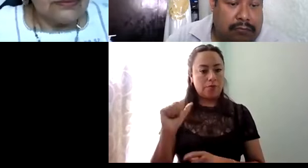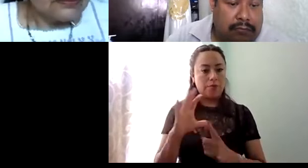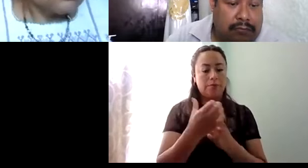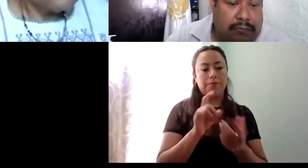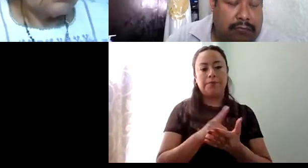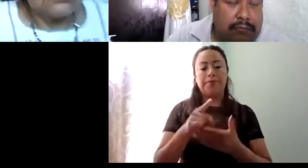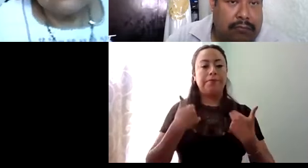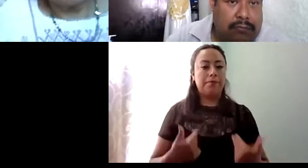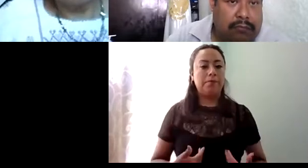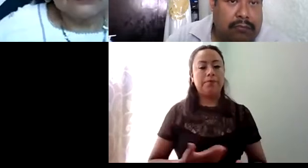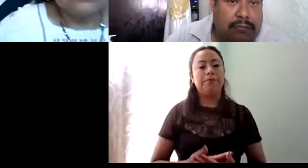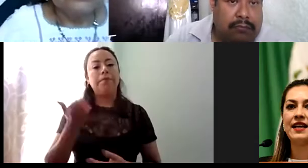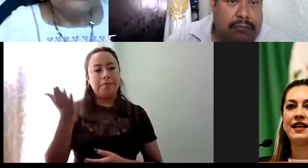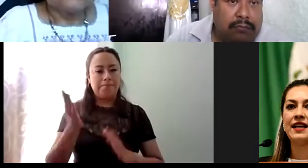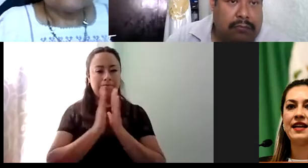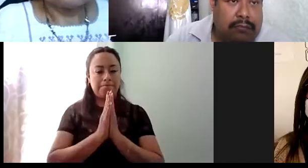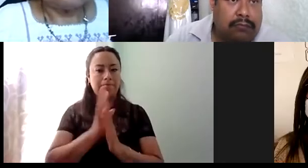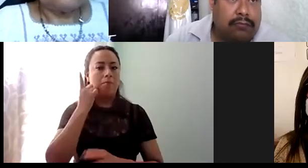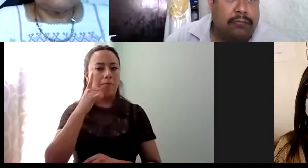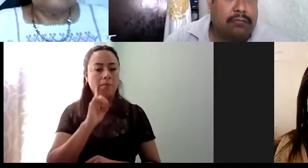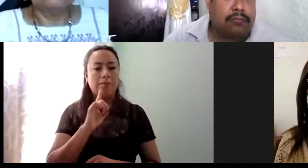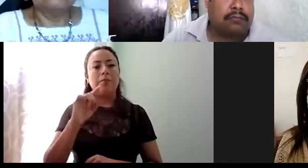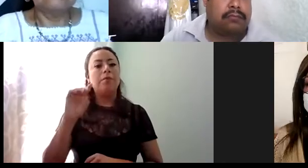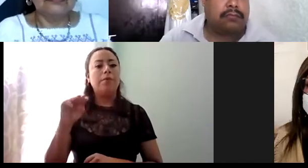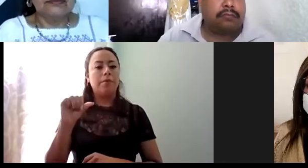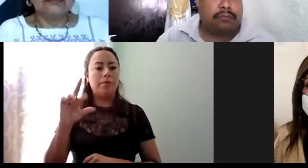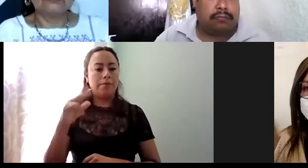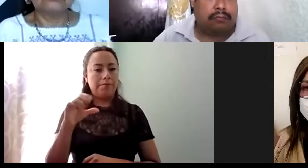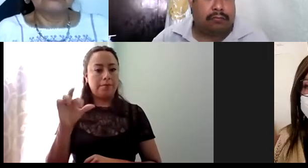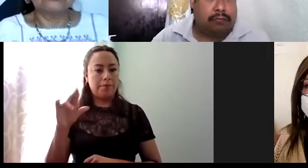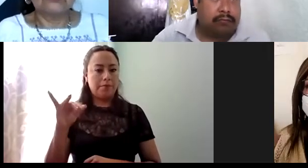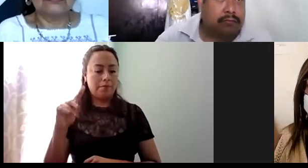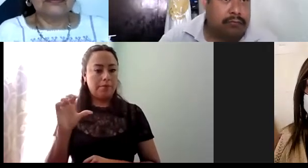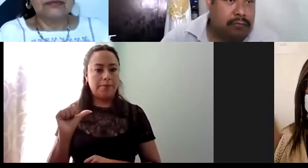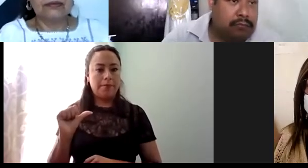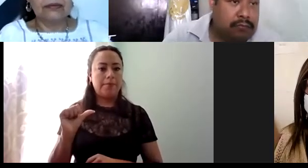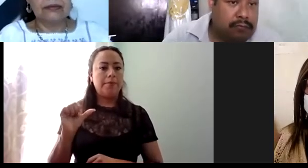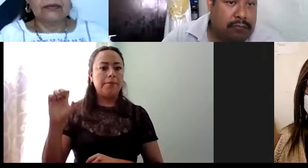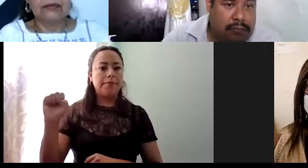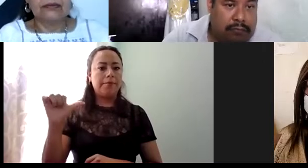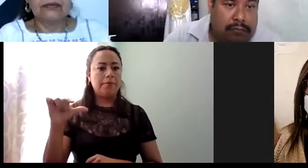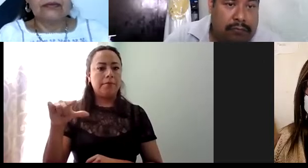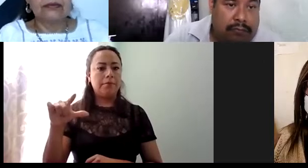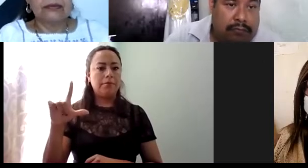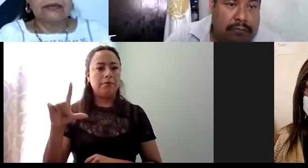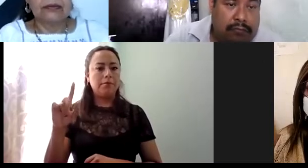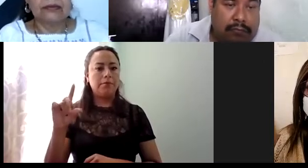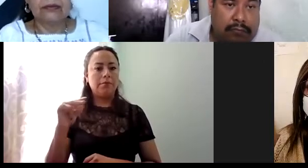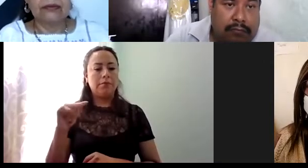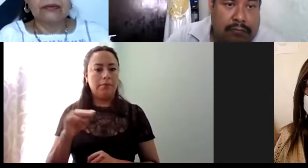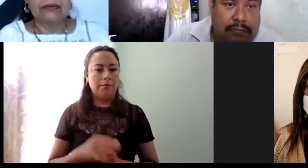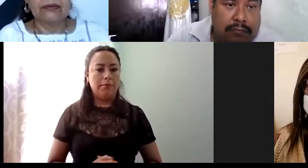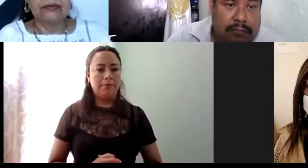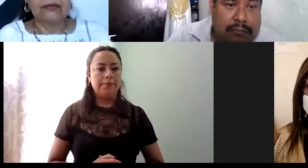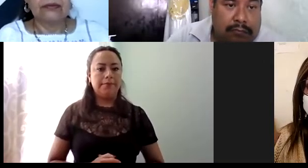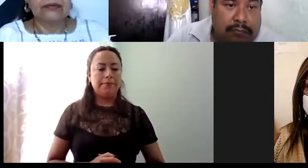a la diputada Margarita Saldaña que, en su calidad de secretaria de esta comisión, dé lectura a la lista de asistencia.